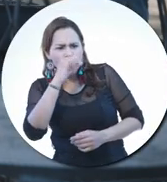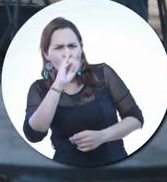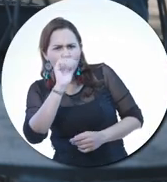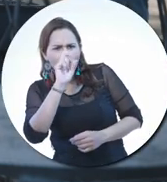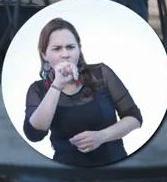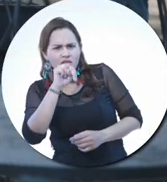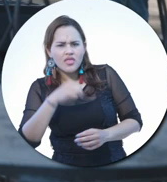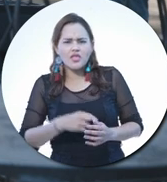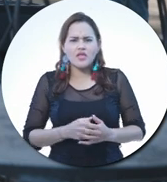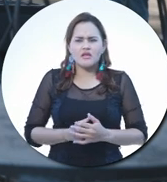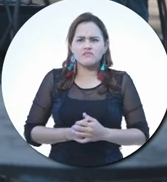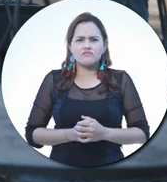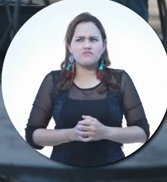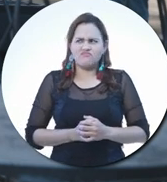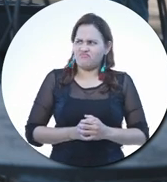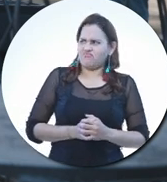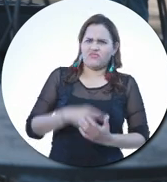¿Qué te pasa, Juan?